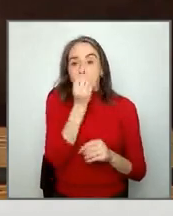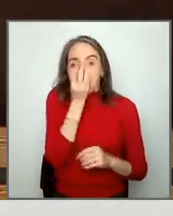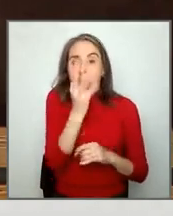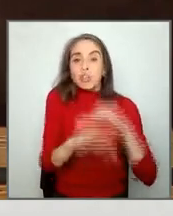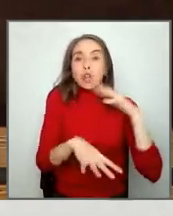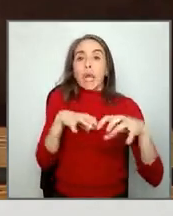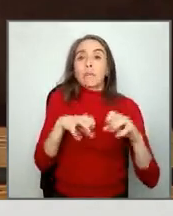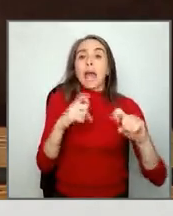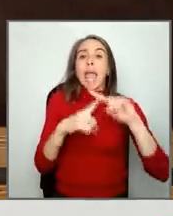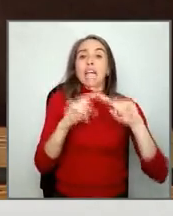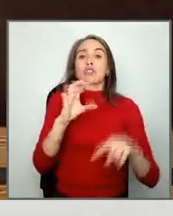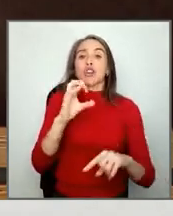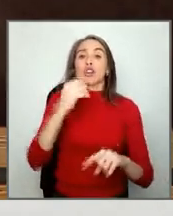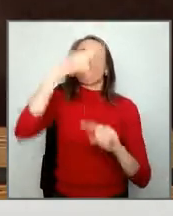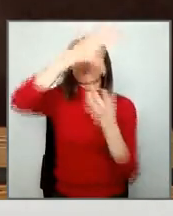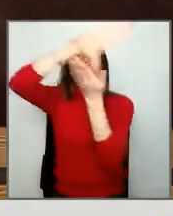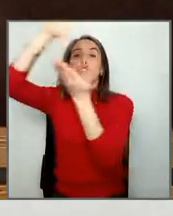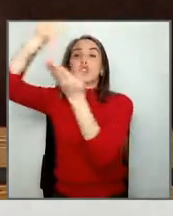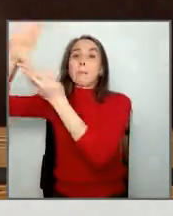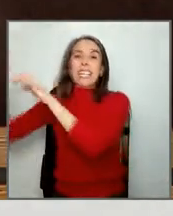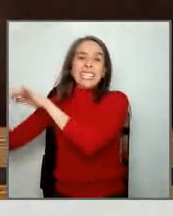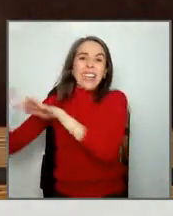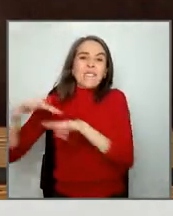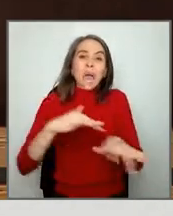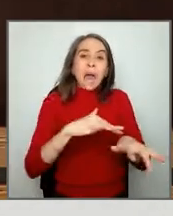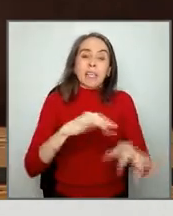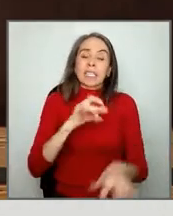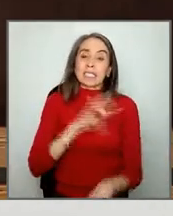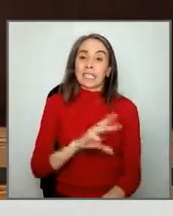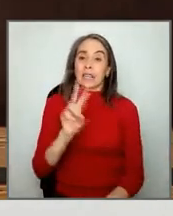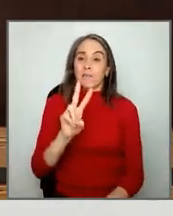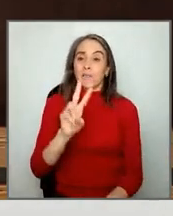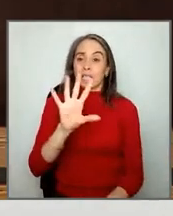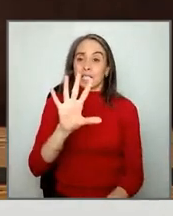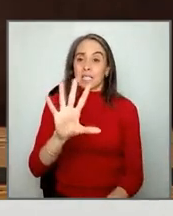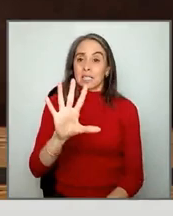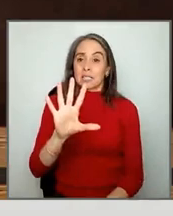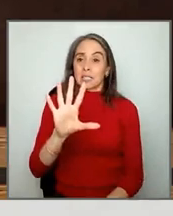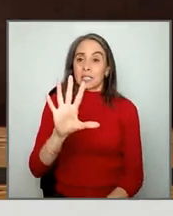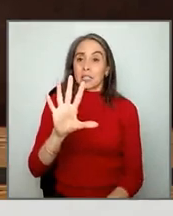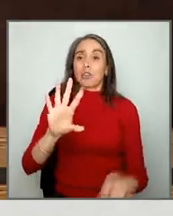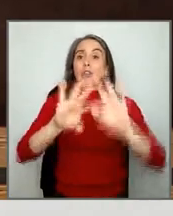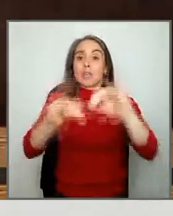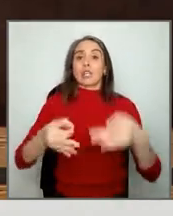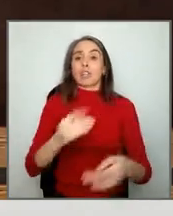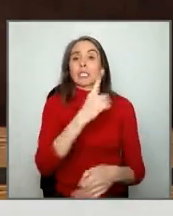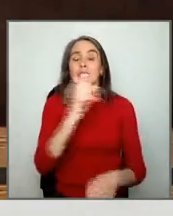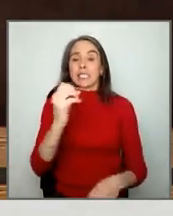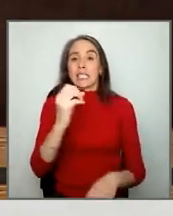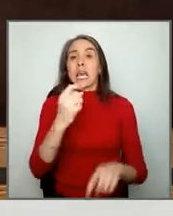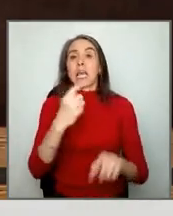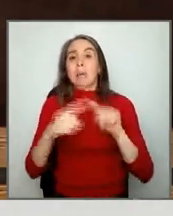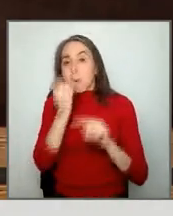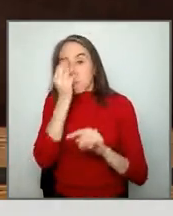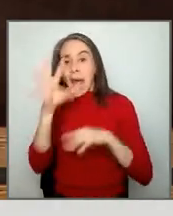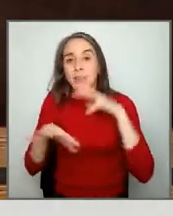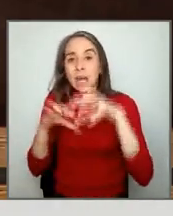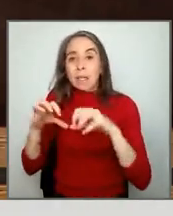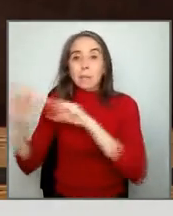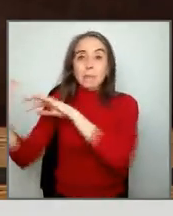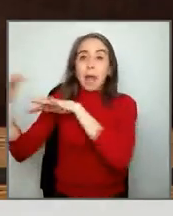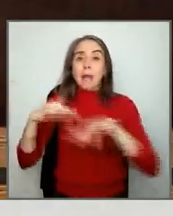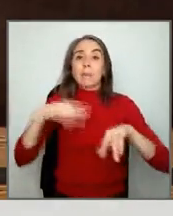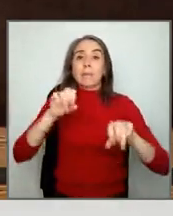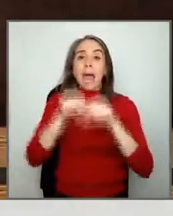por cuanto chile hoy cuenta con 25 de las 100 especies exóticas más dañinas del mundo